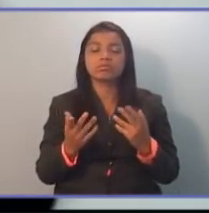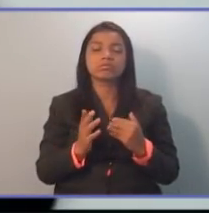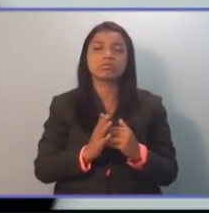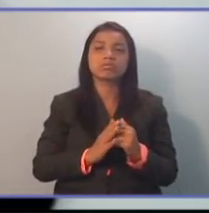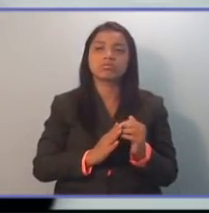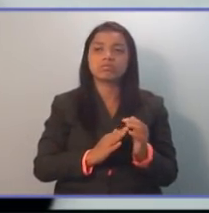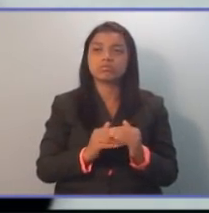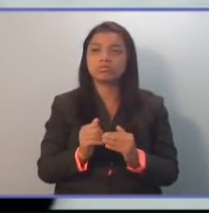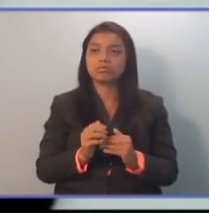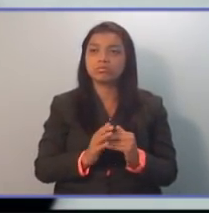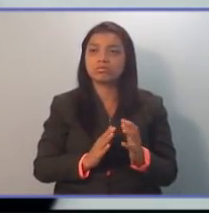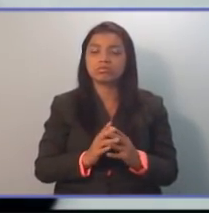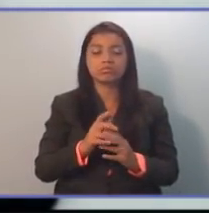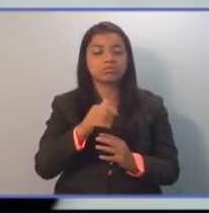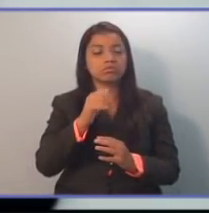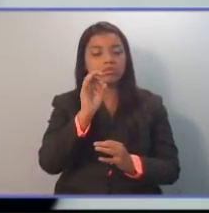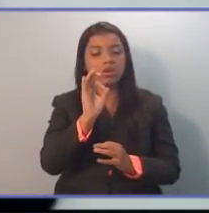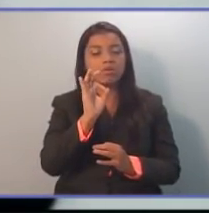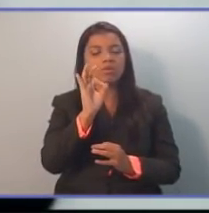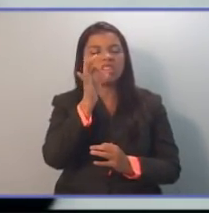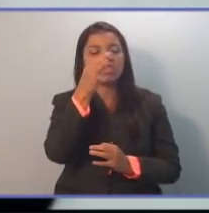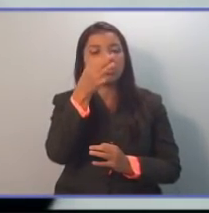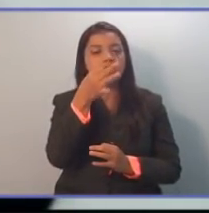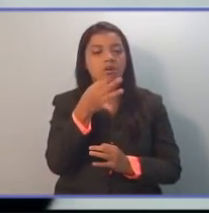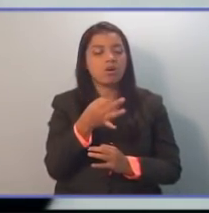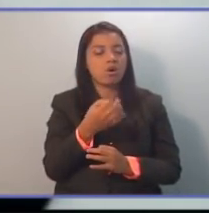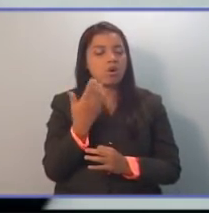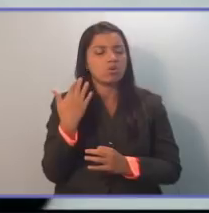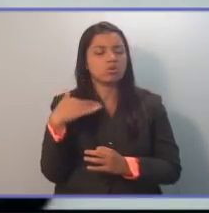acomodada a las buenas costumbres y al decoro.